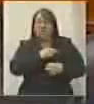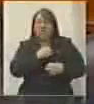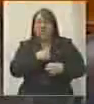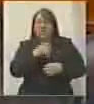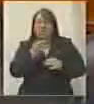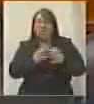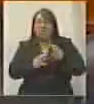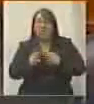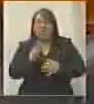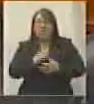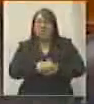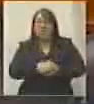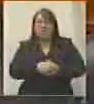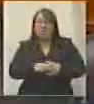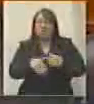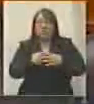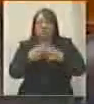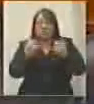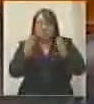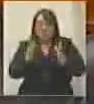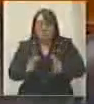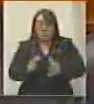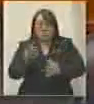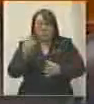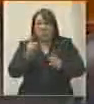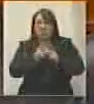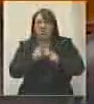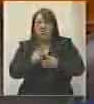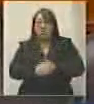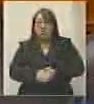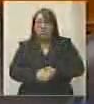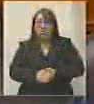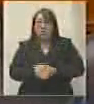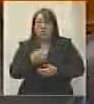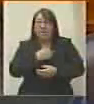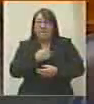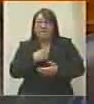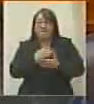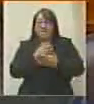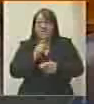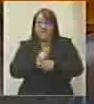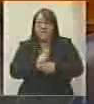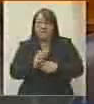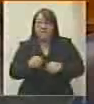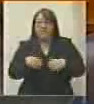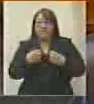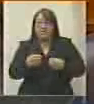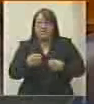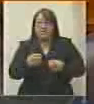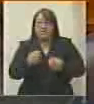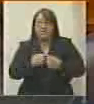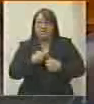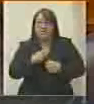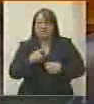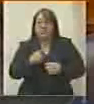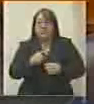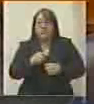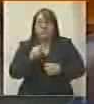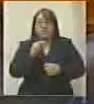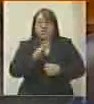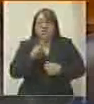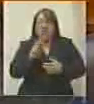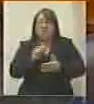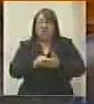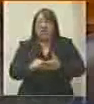Finanzas, aplicativo informativo. Asimismo, el Ministerio de Educación remitirá bimestralmente a